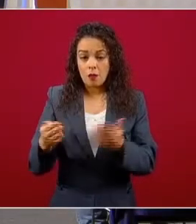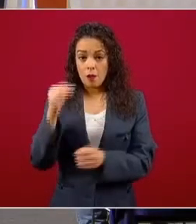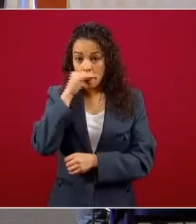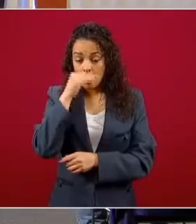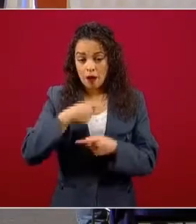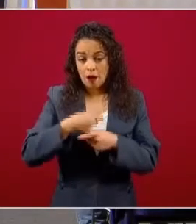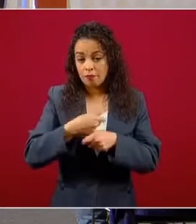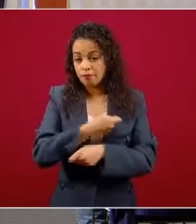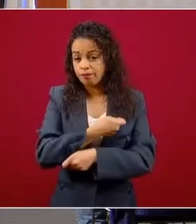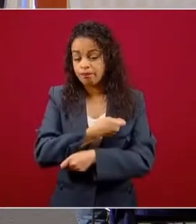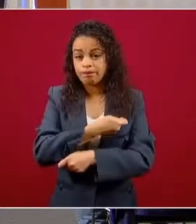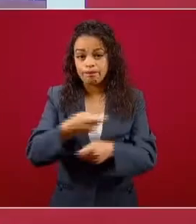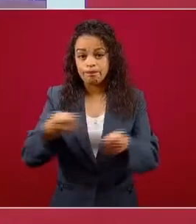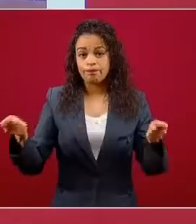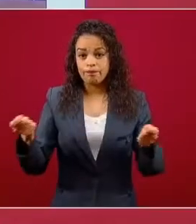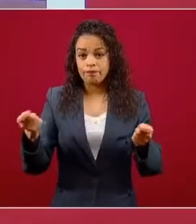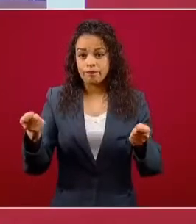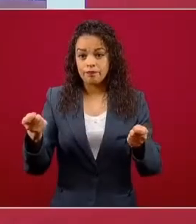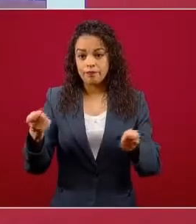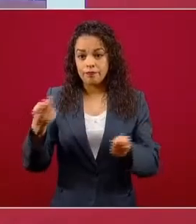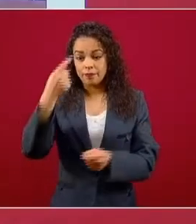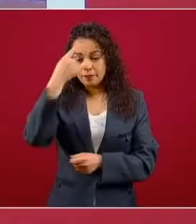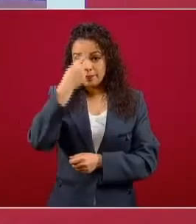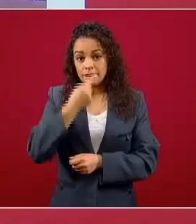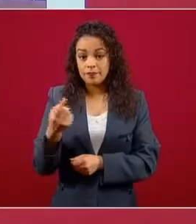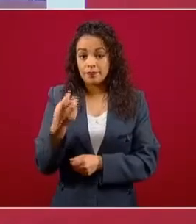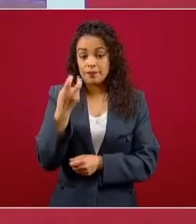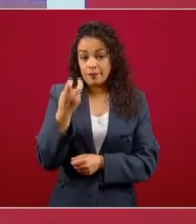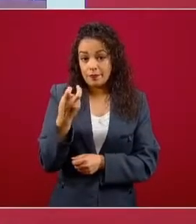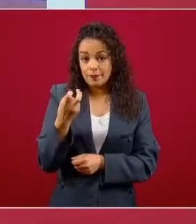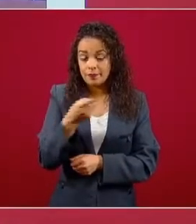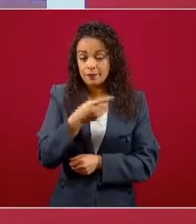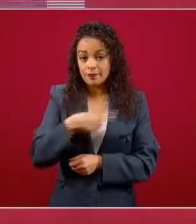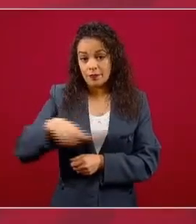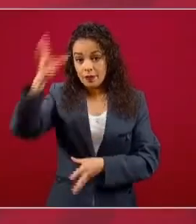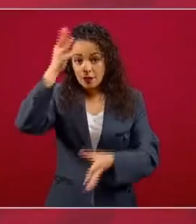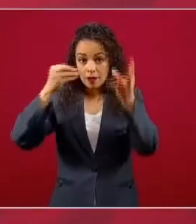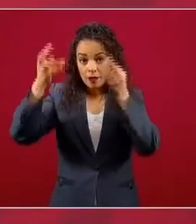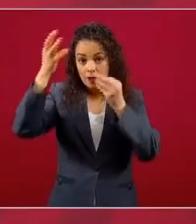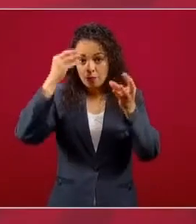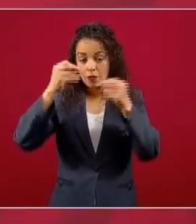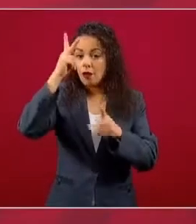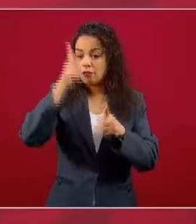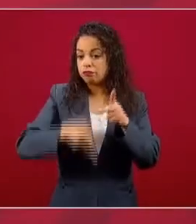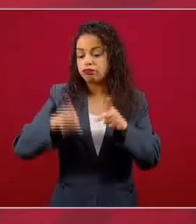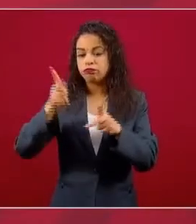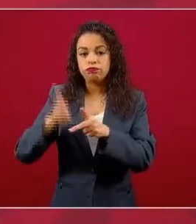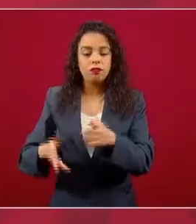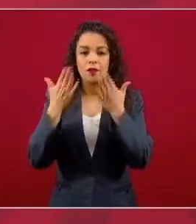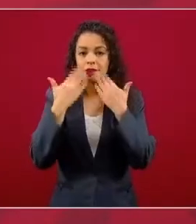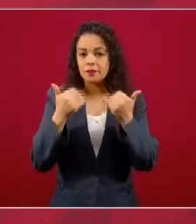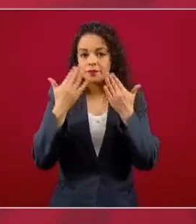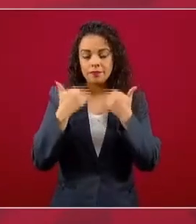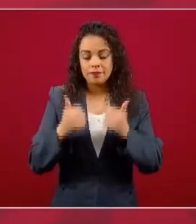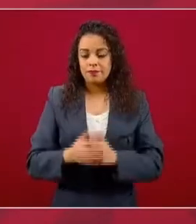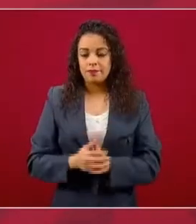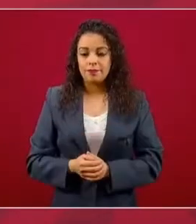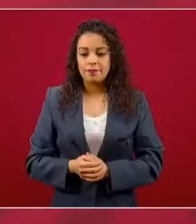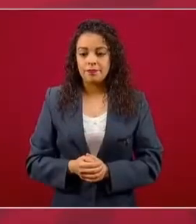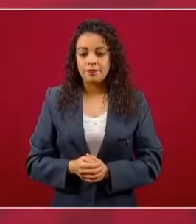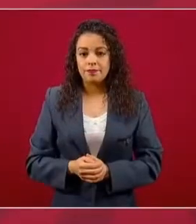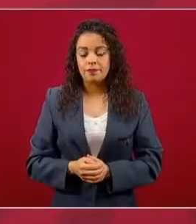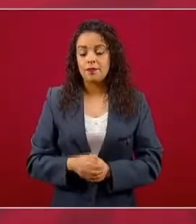que fueron la base para que el aprendizaje no se interrumpiera se entregaron libros en macro tipo y